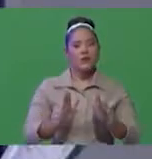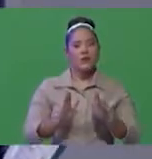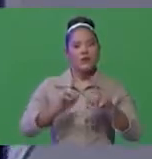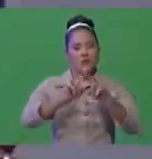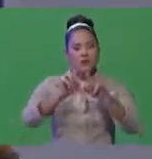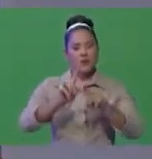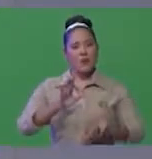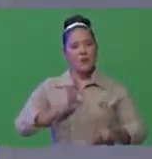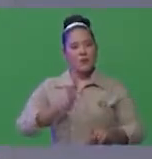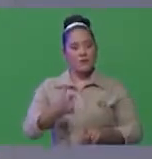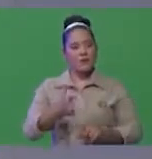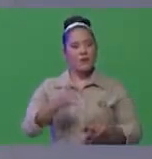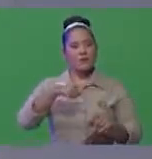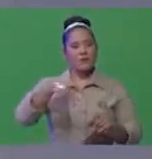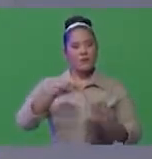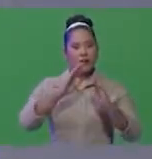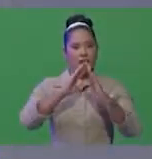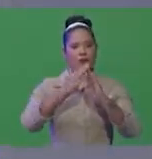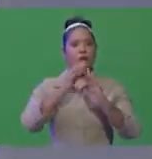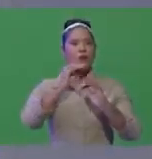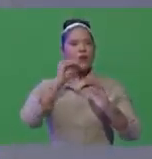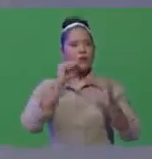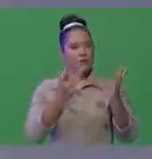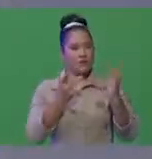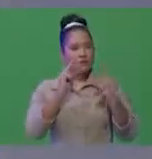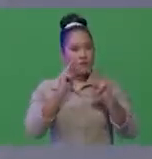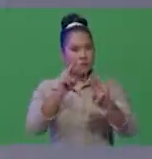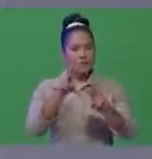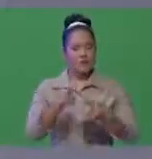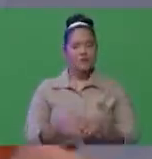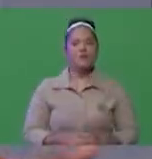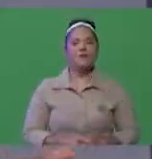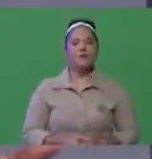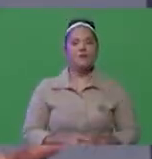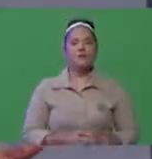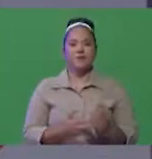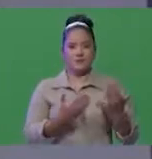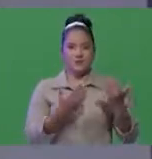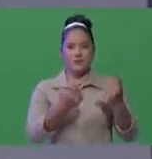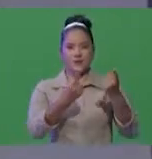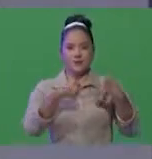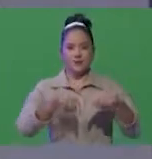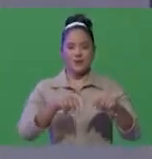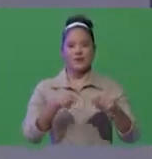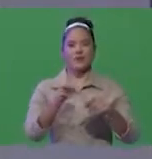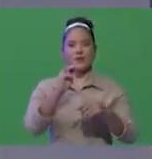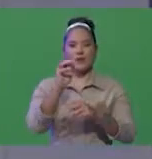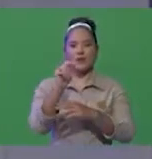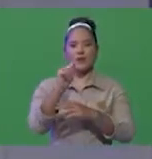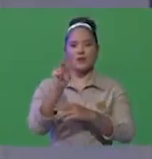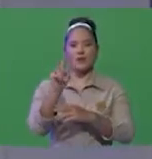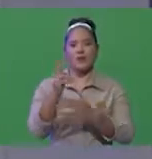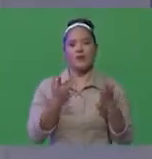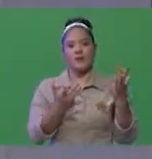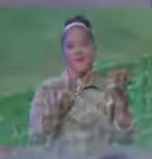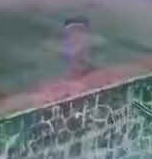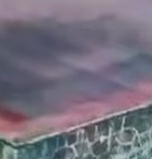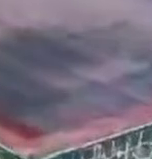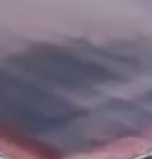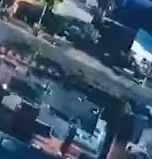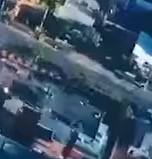demás beneficios que yo sé que la gente en su casa le interesa mucho. Bien, bueno, vamos a una pausa y luego volvemos con más contenido aquí en MAP TV. No se